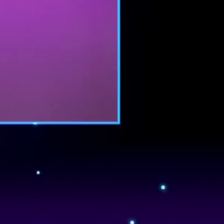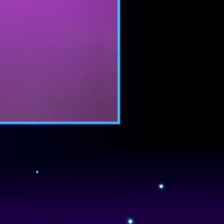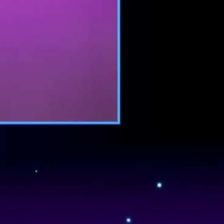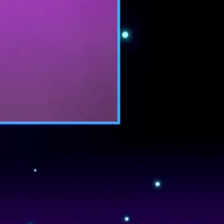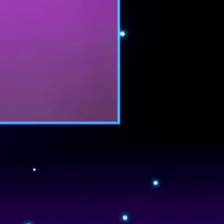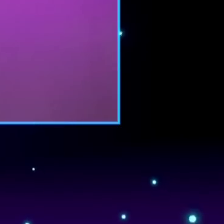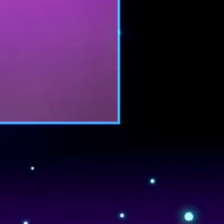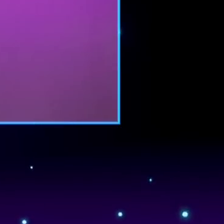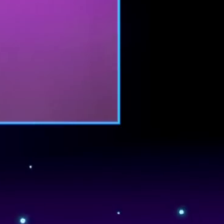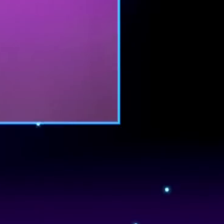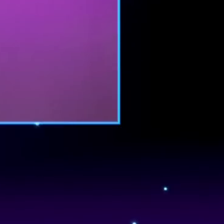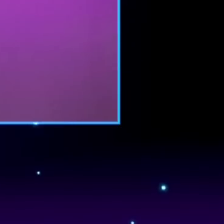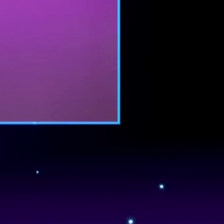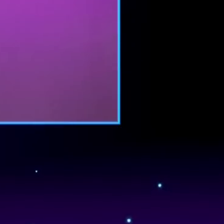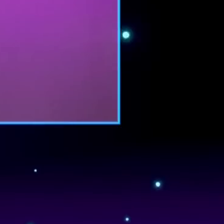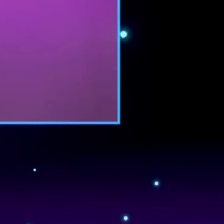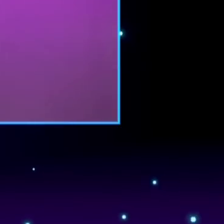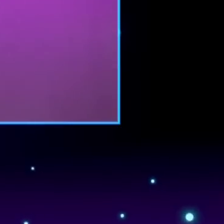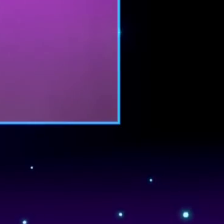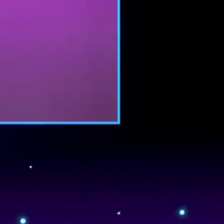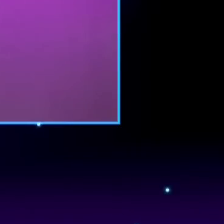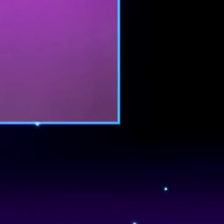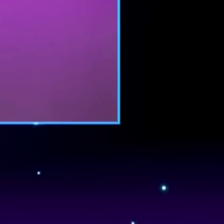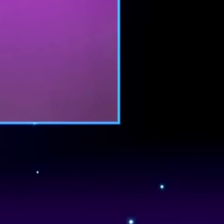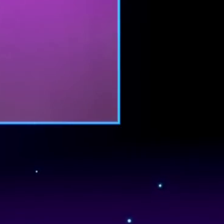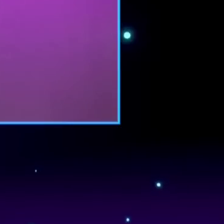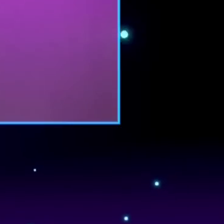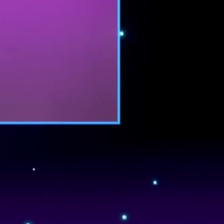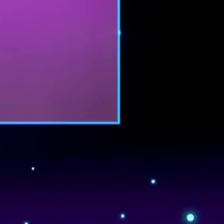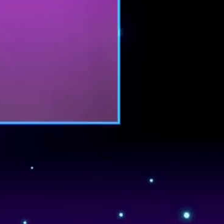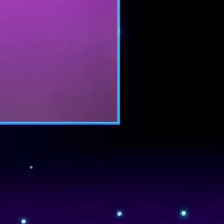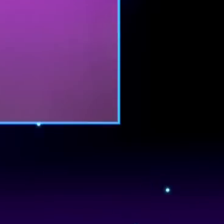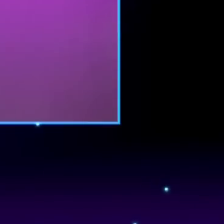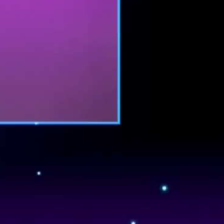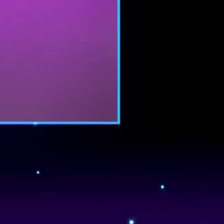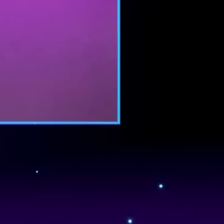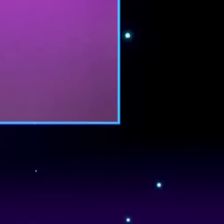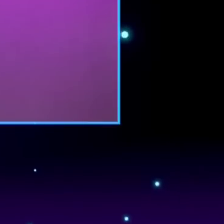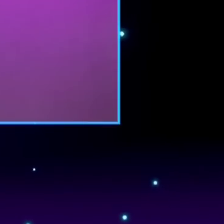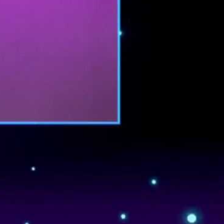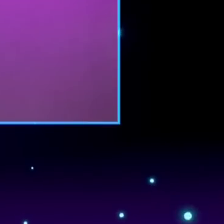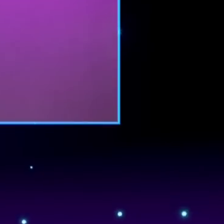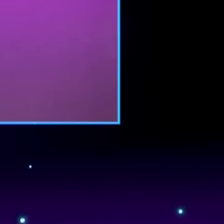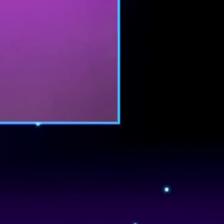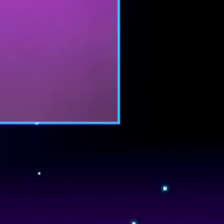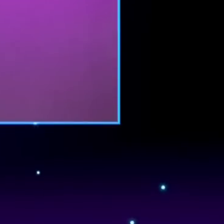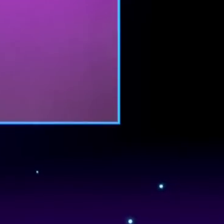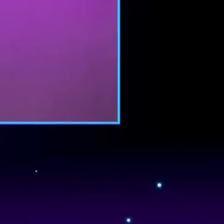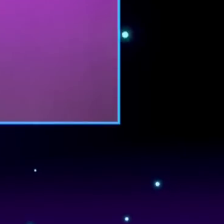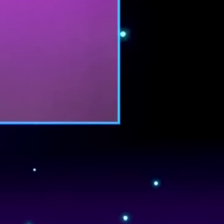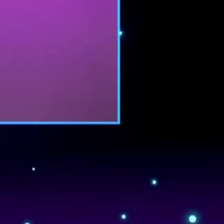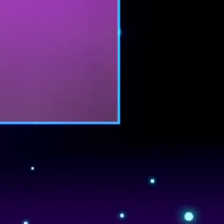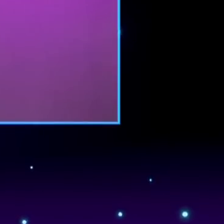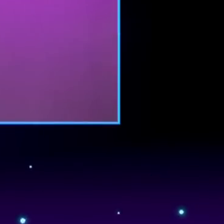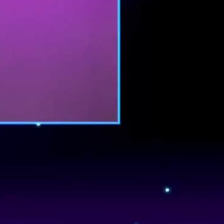no necesita un médico para hacerse vamos a hablar de esos tratamientos estéticos más populares los que incluyen agujas y los que